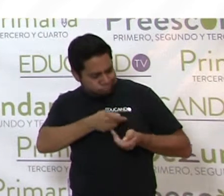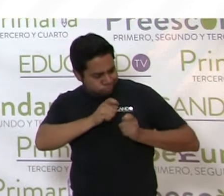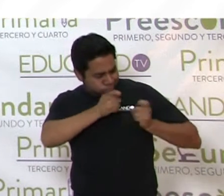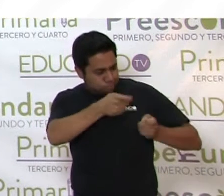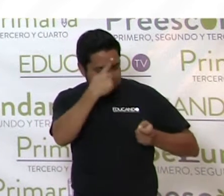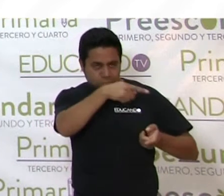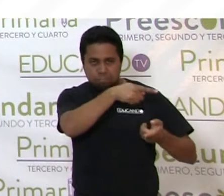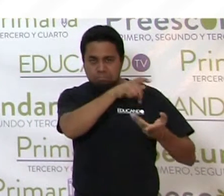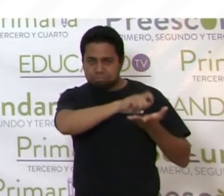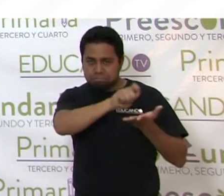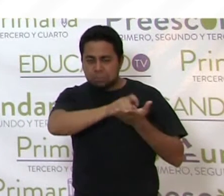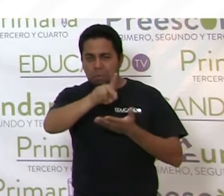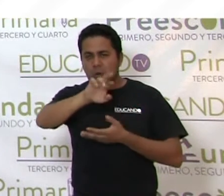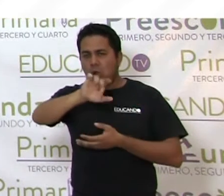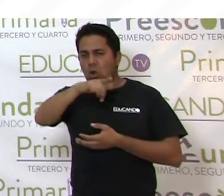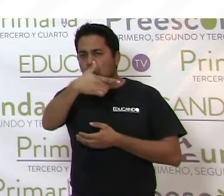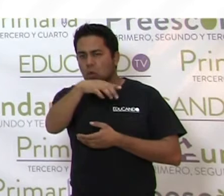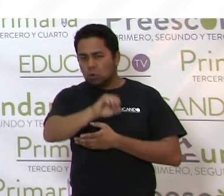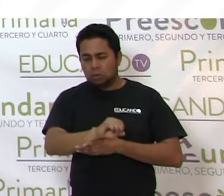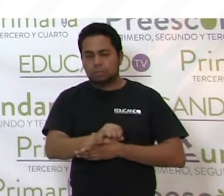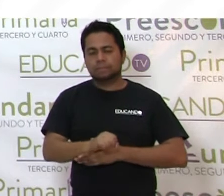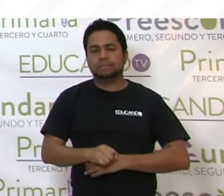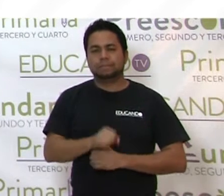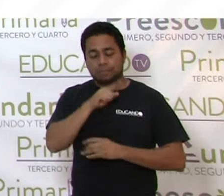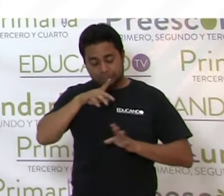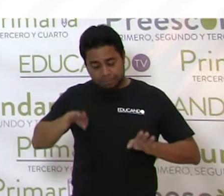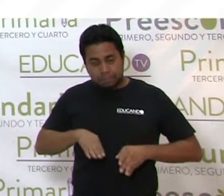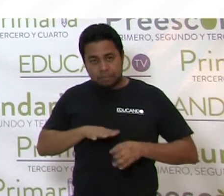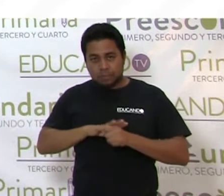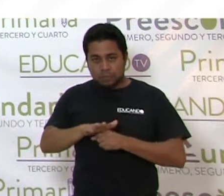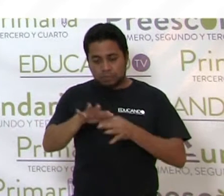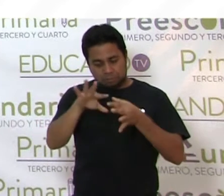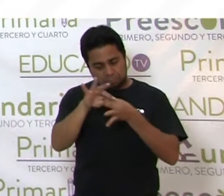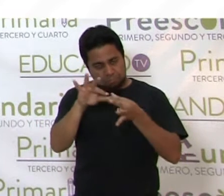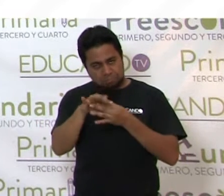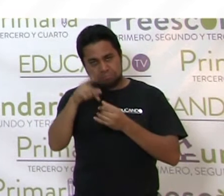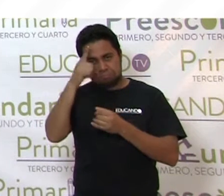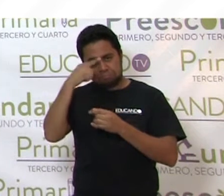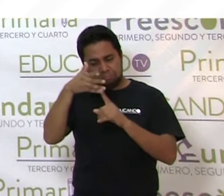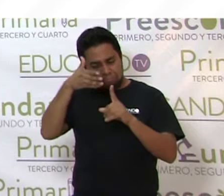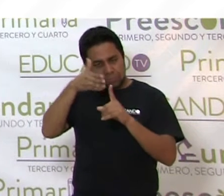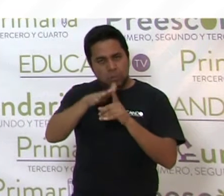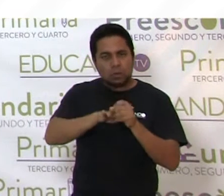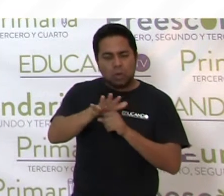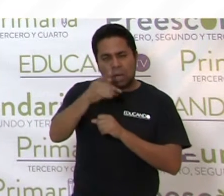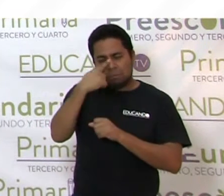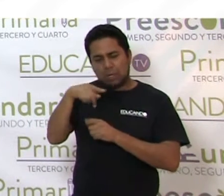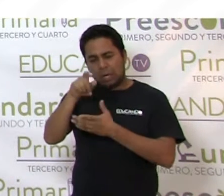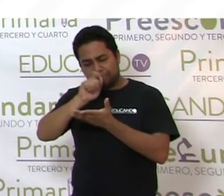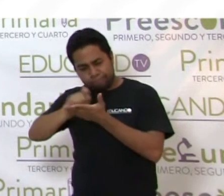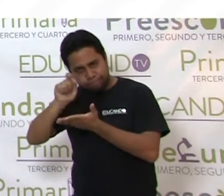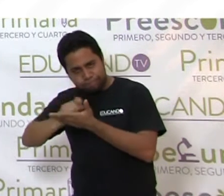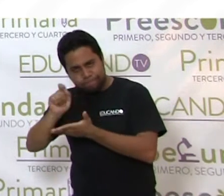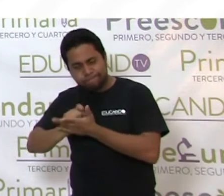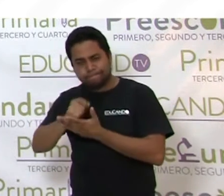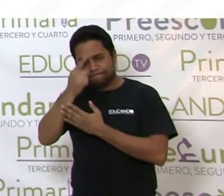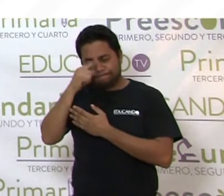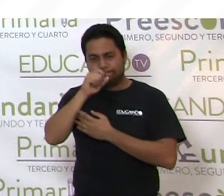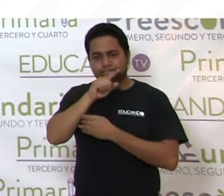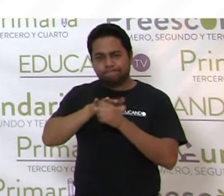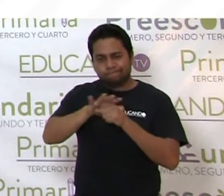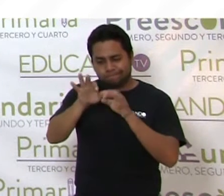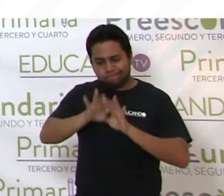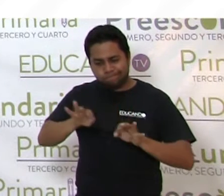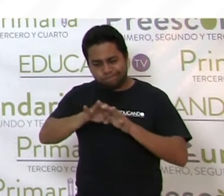Otra de sus características es que cuenta los motivos para la creación de la obra o los puntos importantes a tener en cuenta para